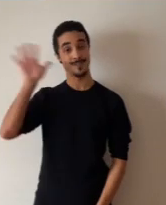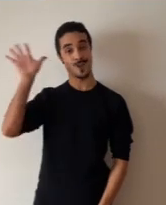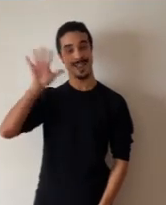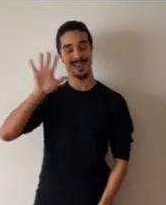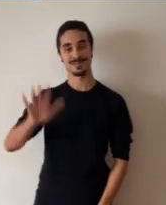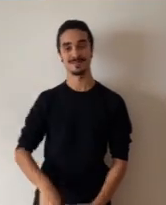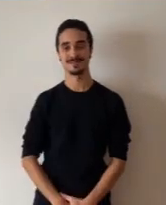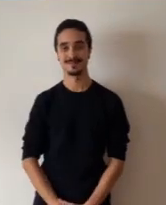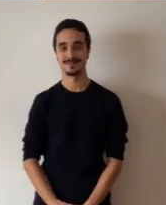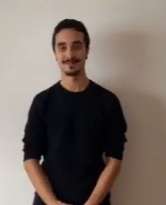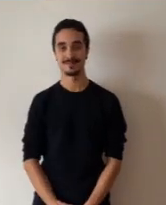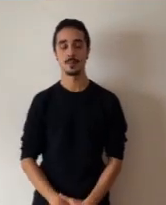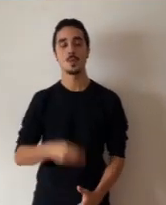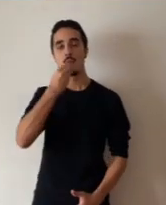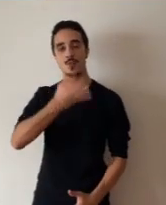Hola,